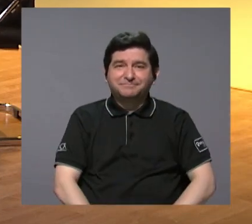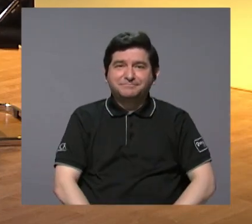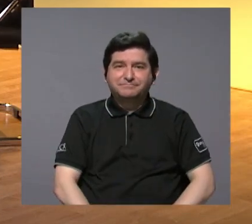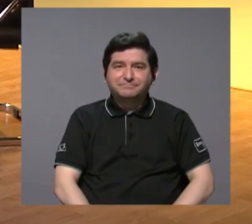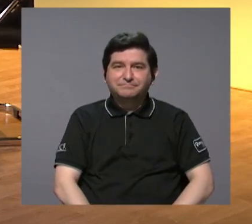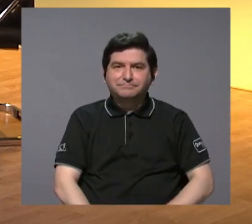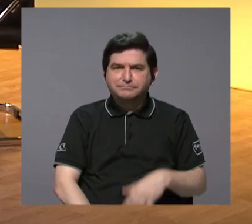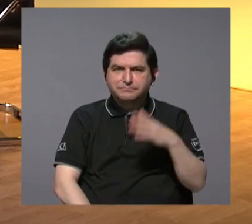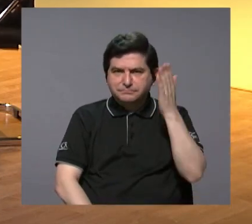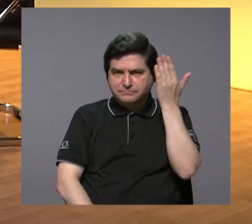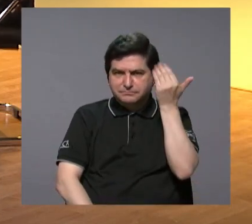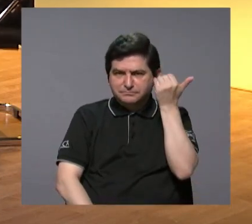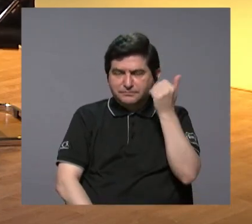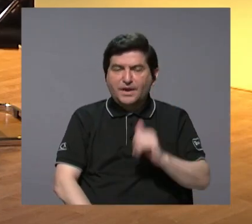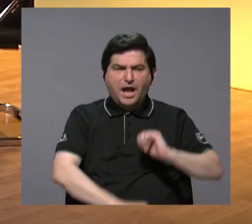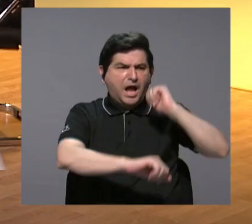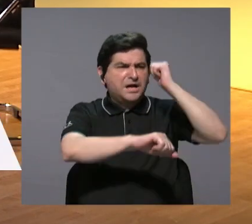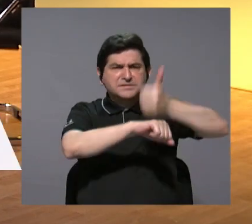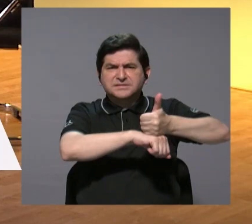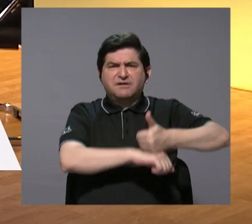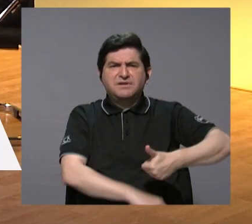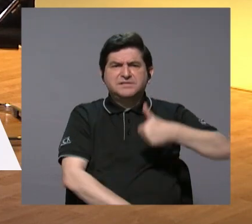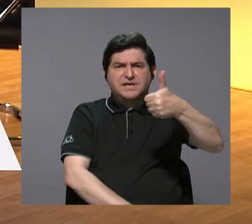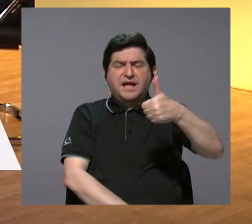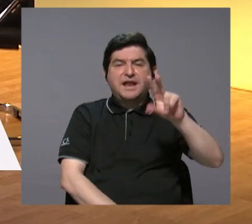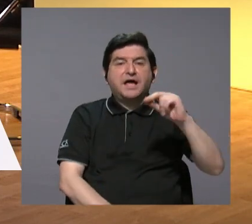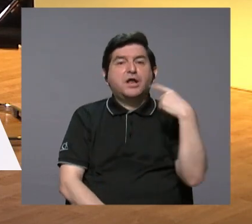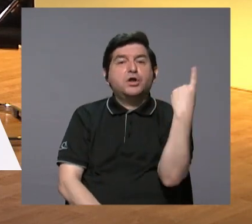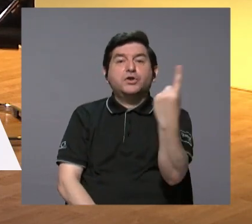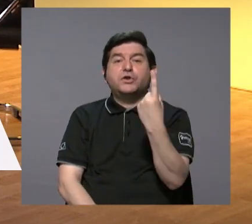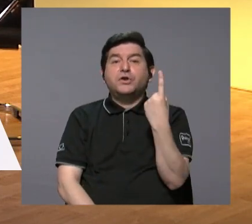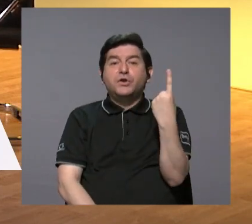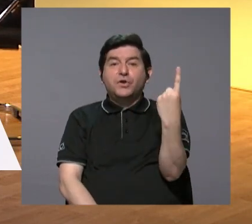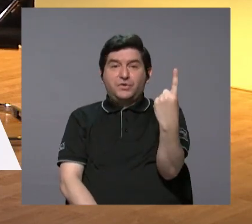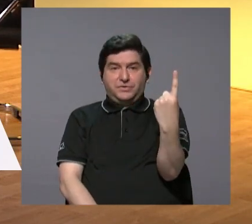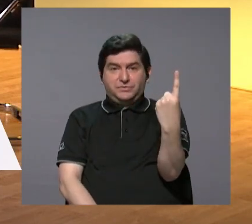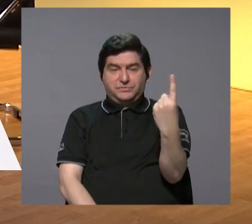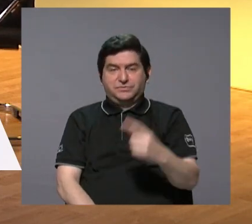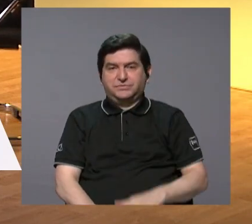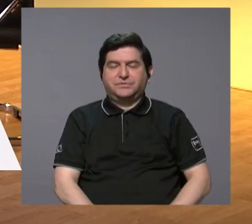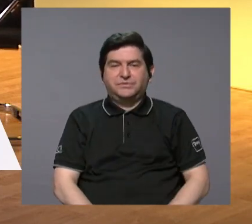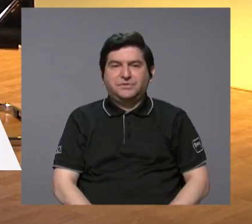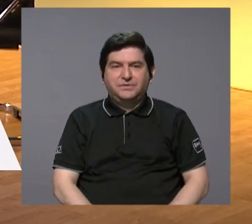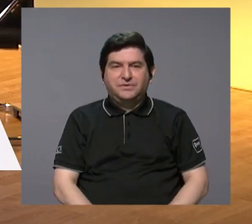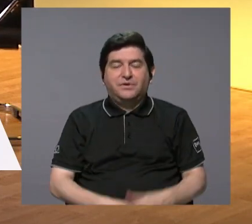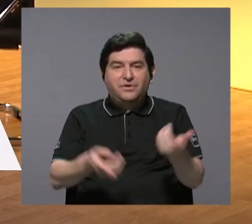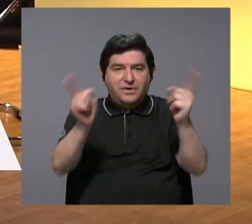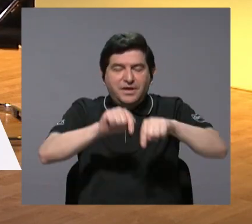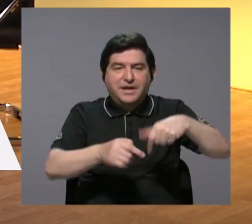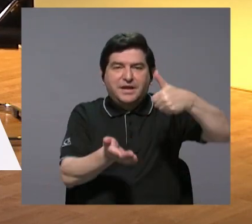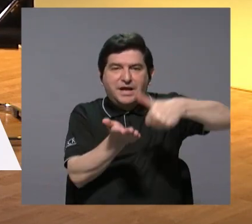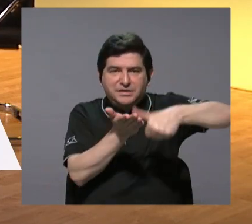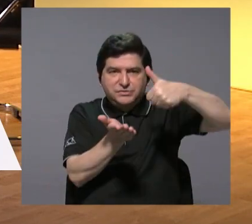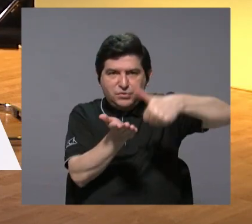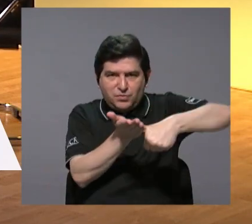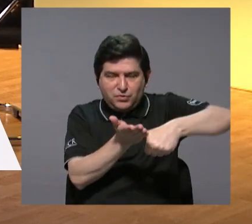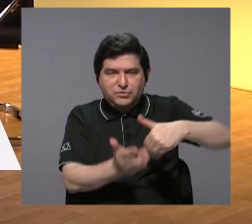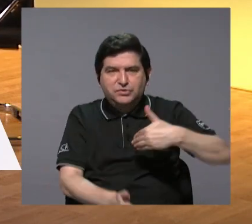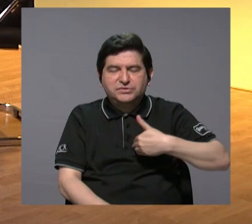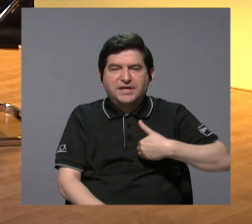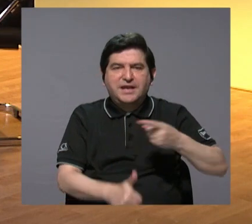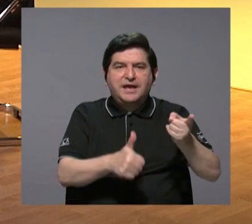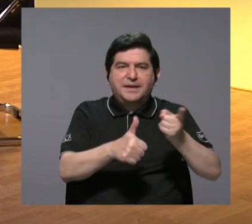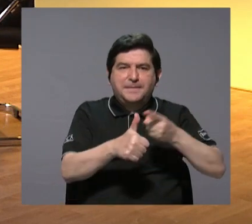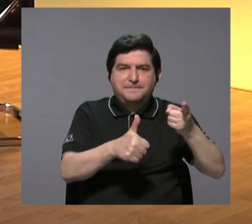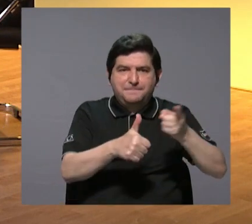Porque se determina quién gana no solo por los votos que recibió como